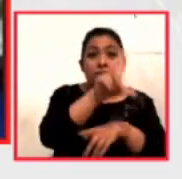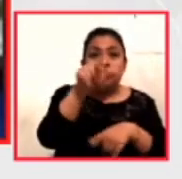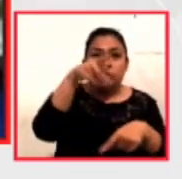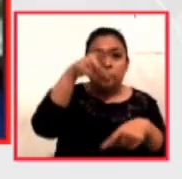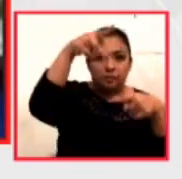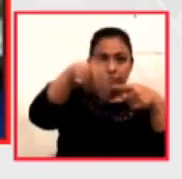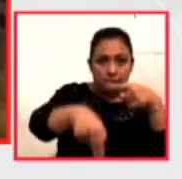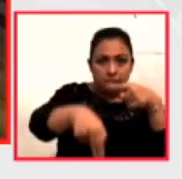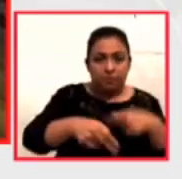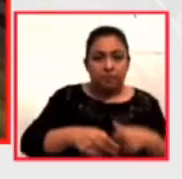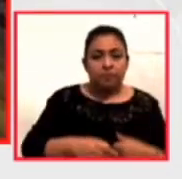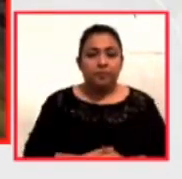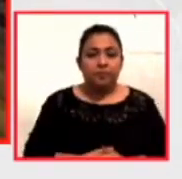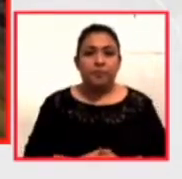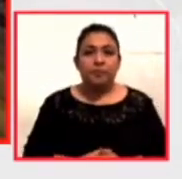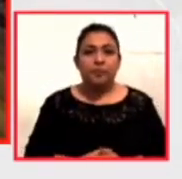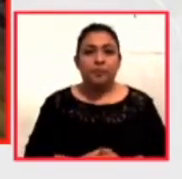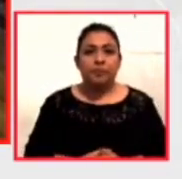pausa.